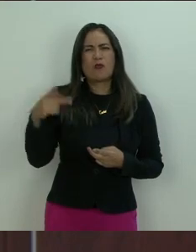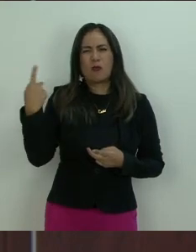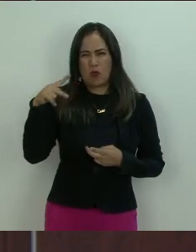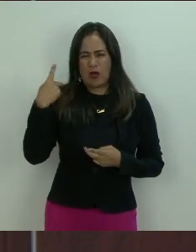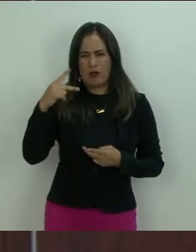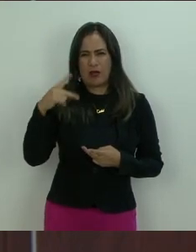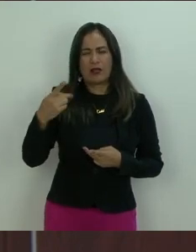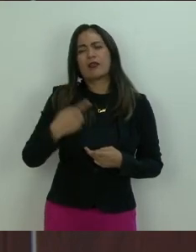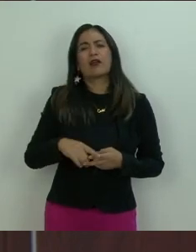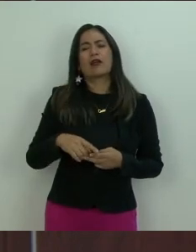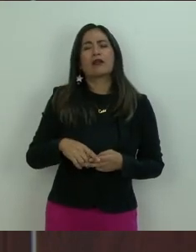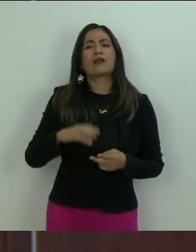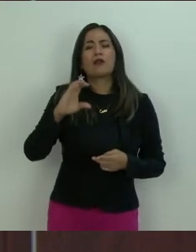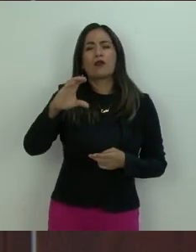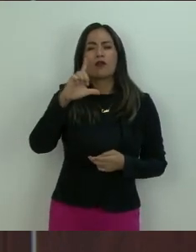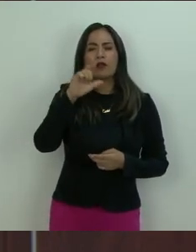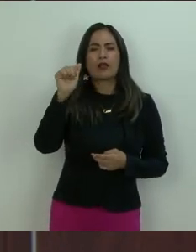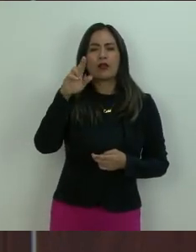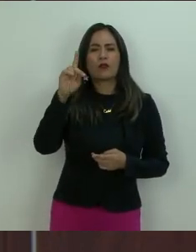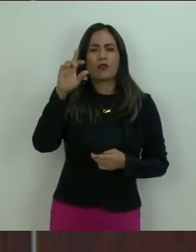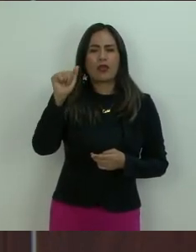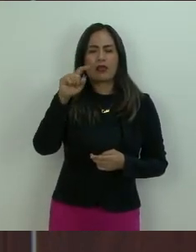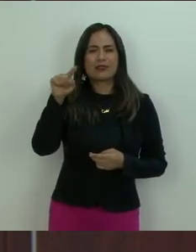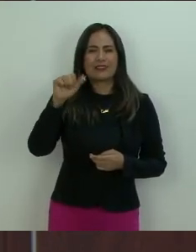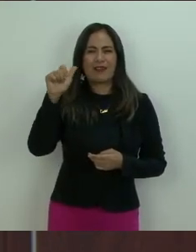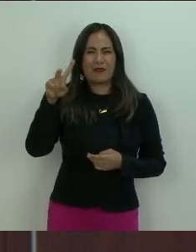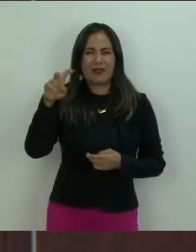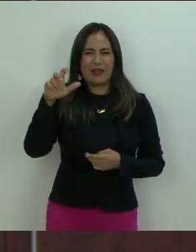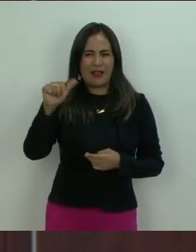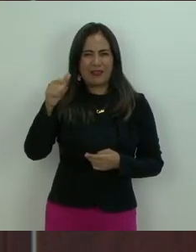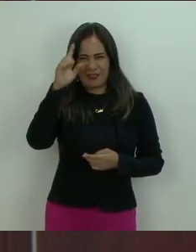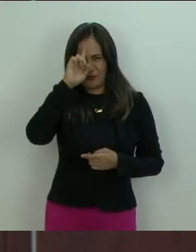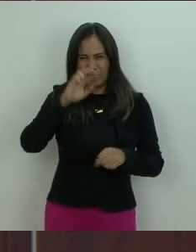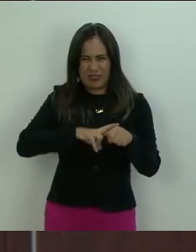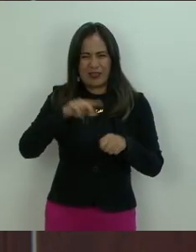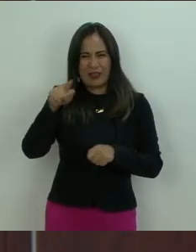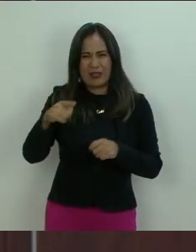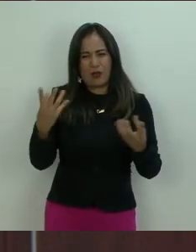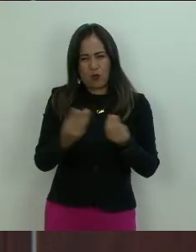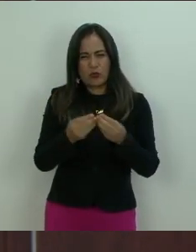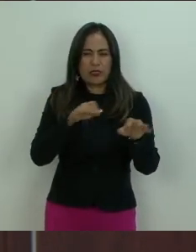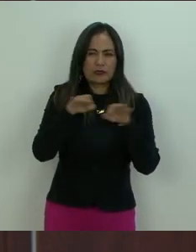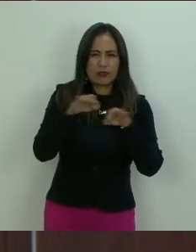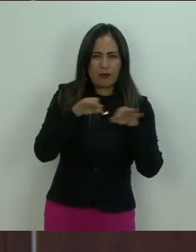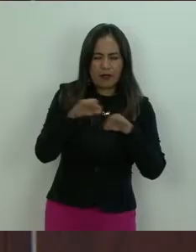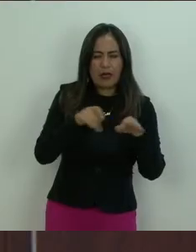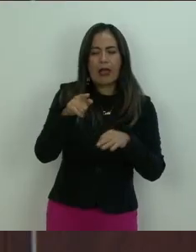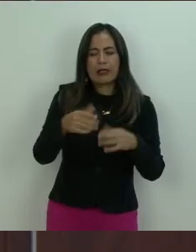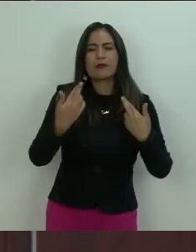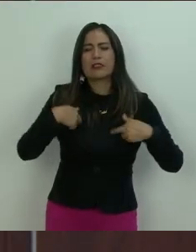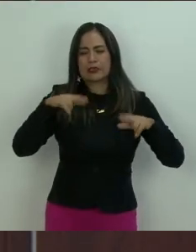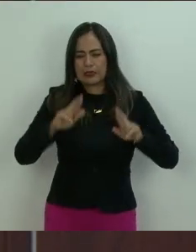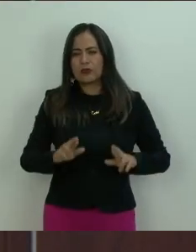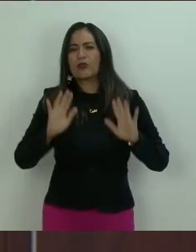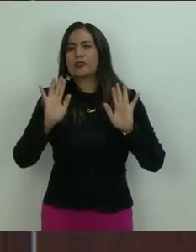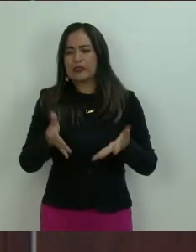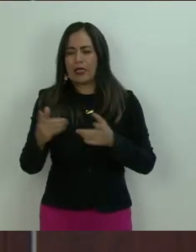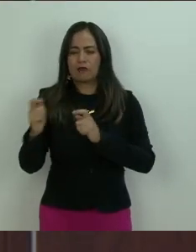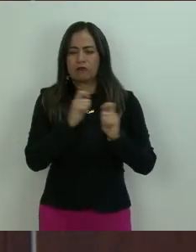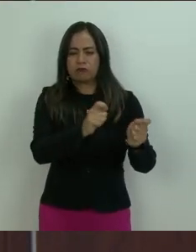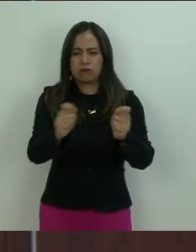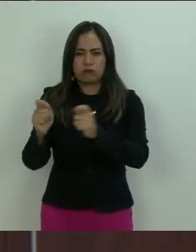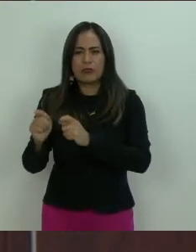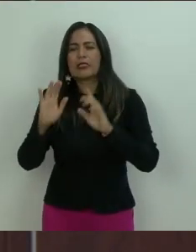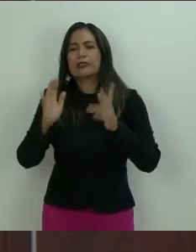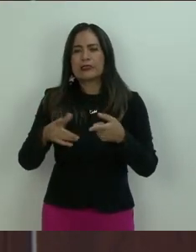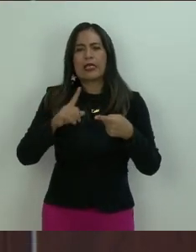tema del empoderamiento político de muchas mujeres que ya tienen representación en cargos públicos, que ya son